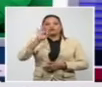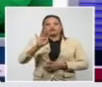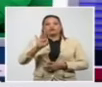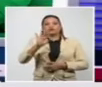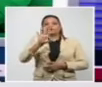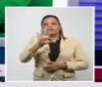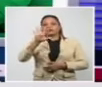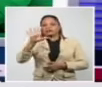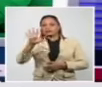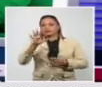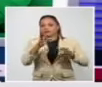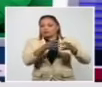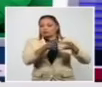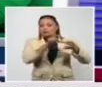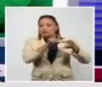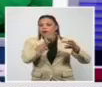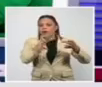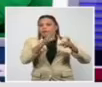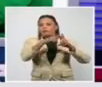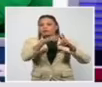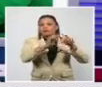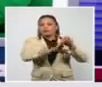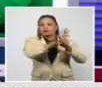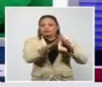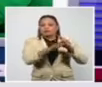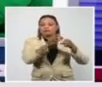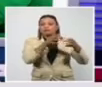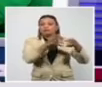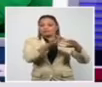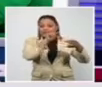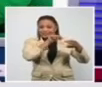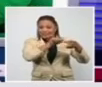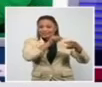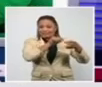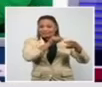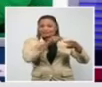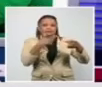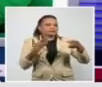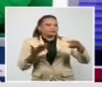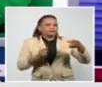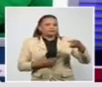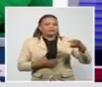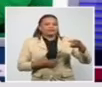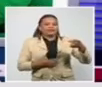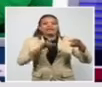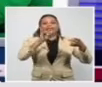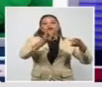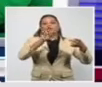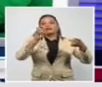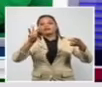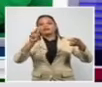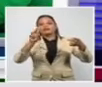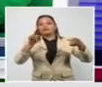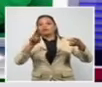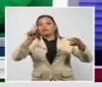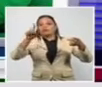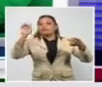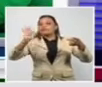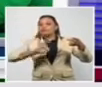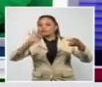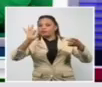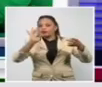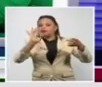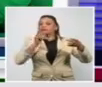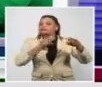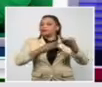845 personas que se diagnosticaron ayer con la enfermedad, el 93,1% se ha